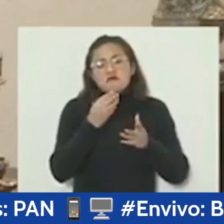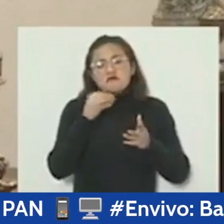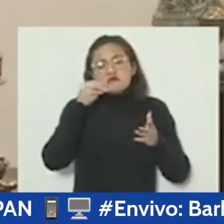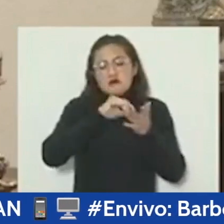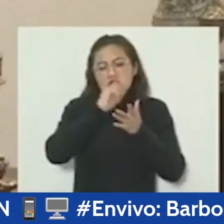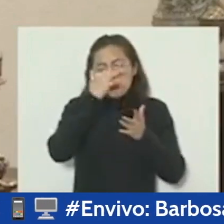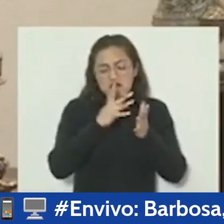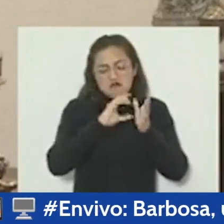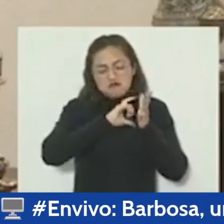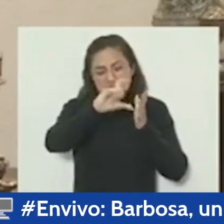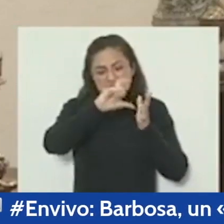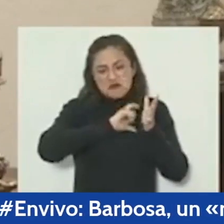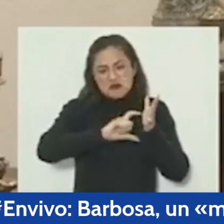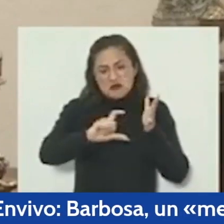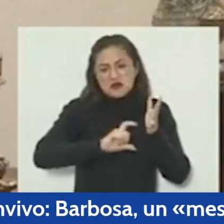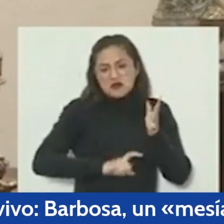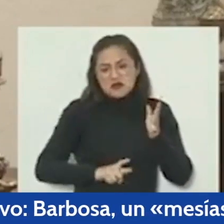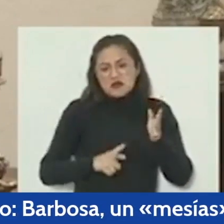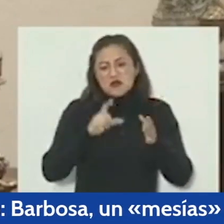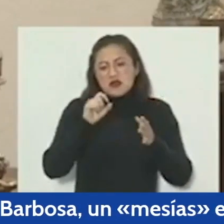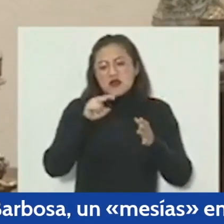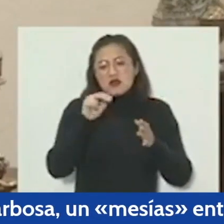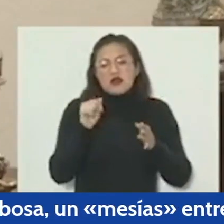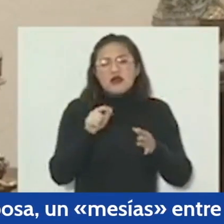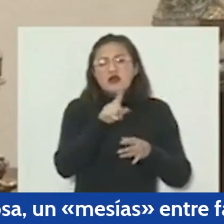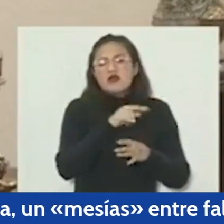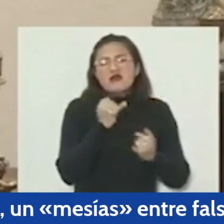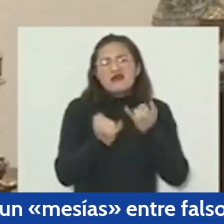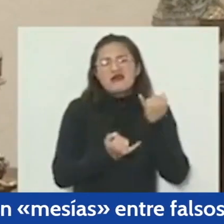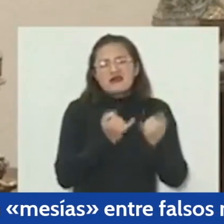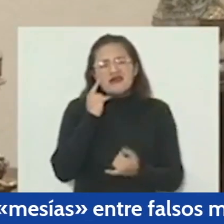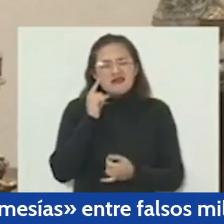en un aparato en lonas, pues es un bromista.